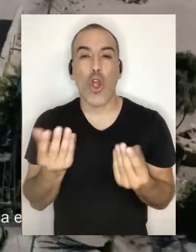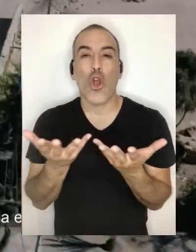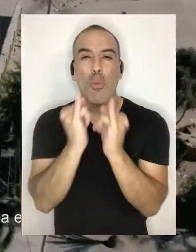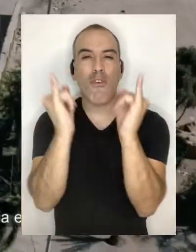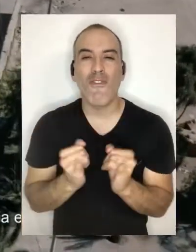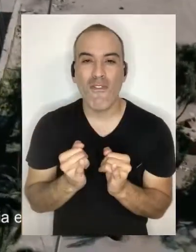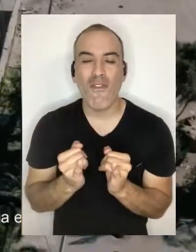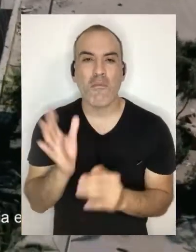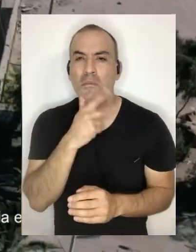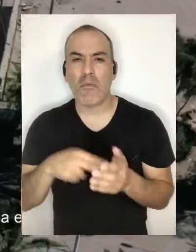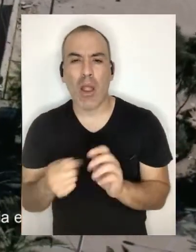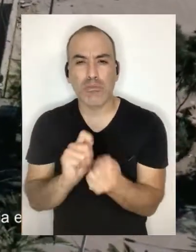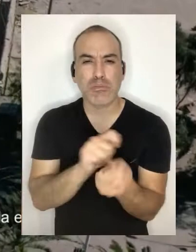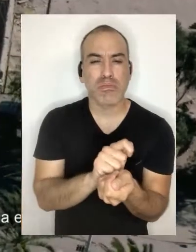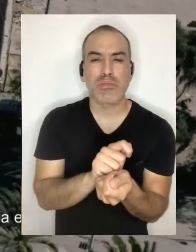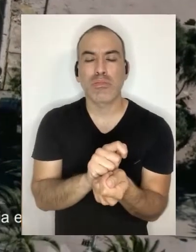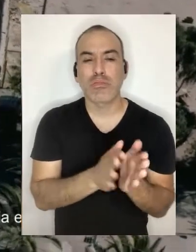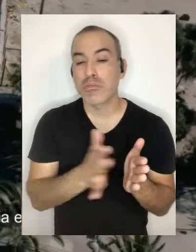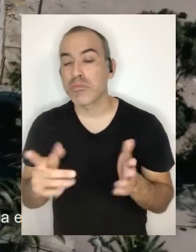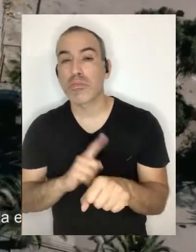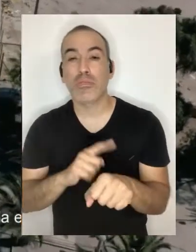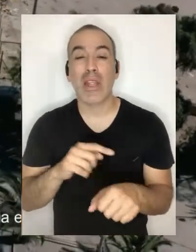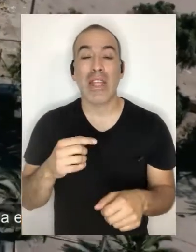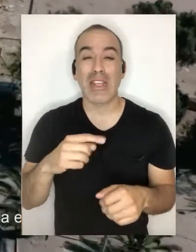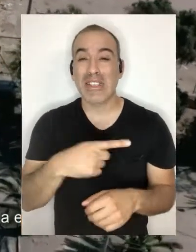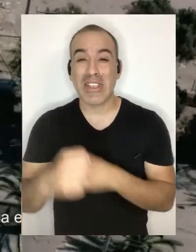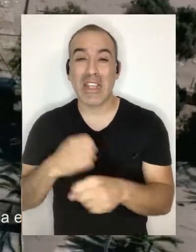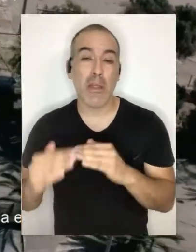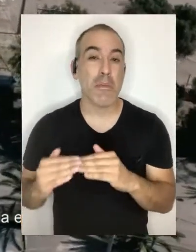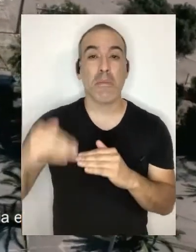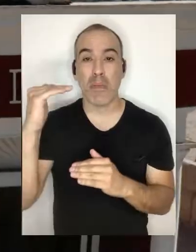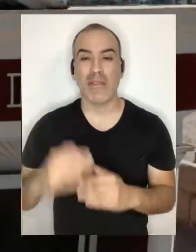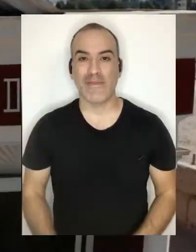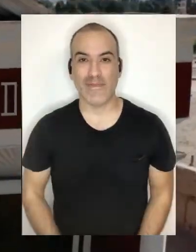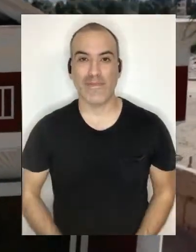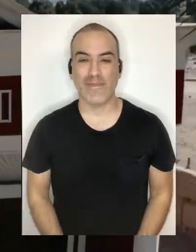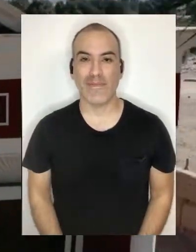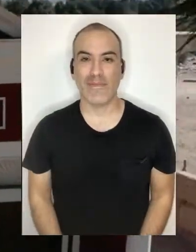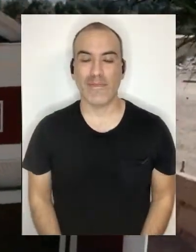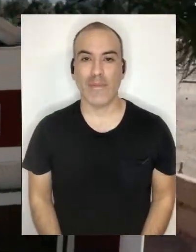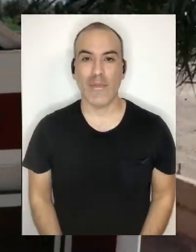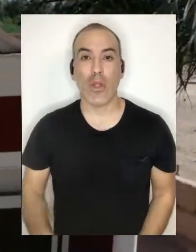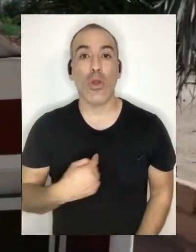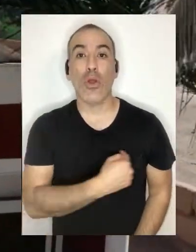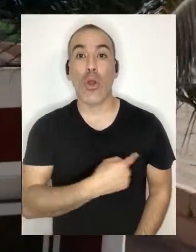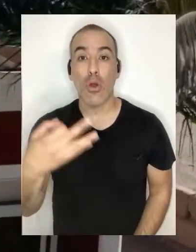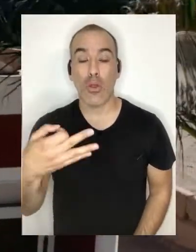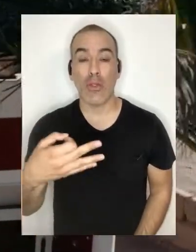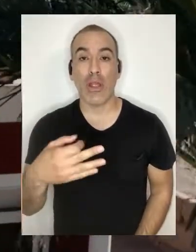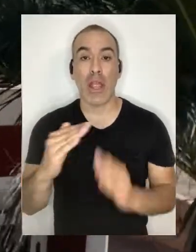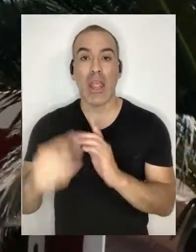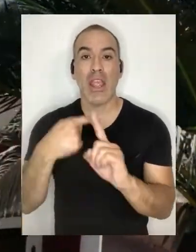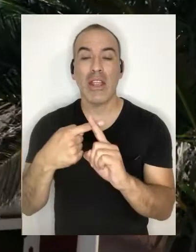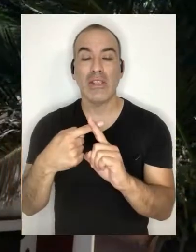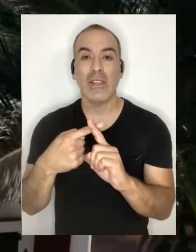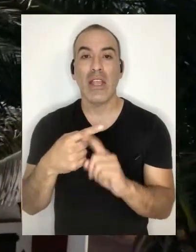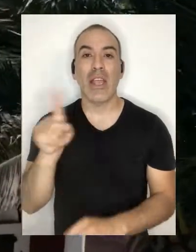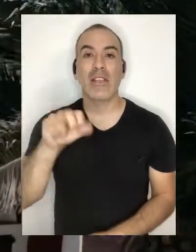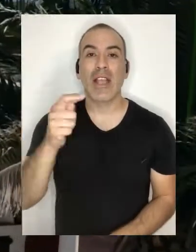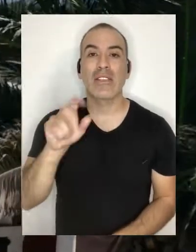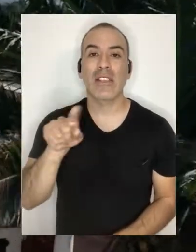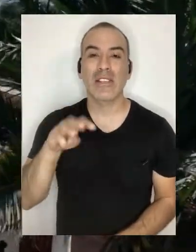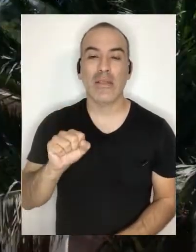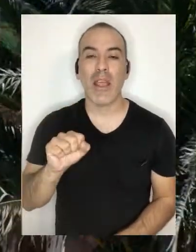libre de modificaciones en su ya más que centenaria existencia. Su nombre oficial es Iglesia de la